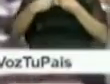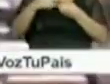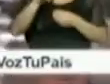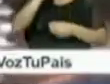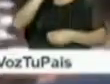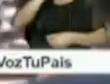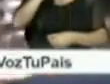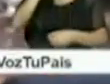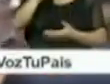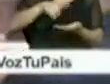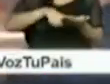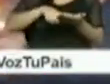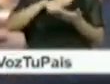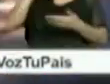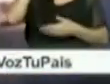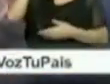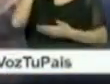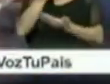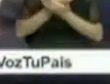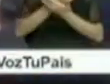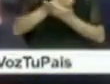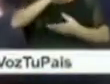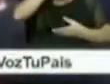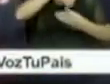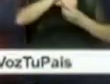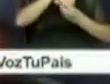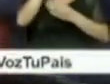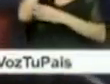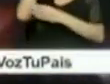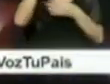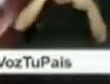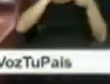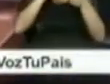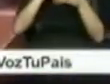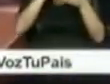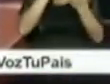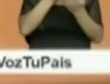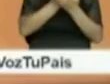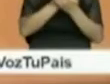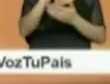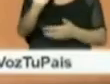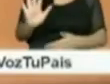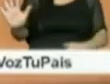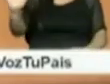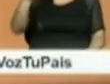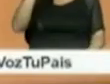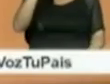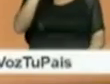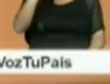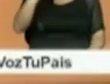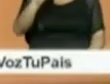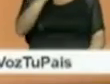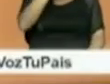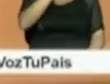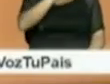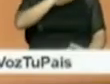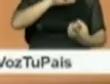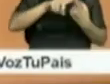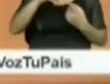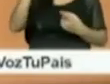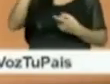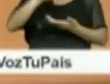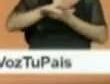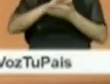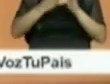24ª reunión de líderes económicos del Foro de Cooperación Económica Asia-Pacífico, que se celebrará del 19 al 20 de